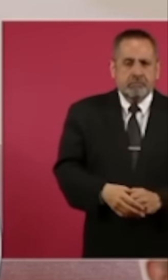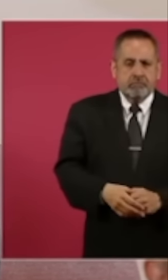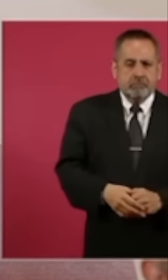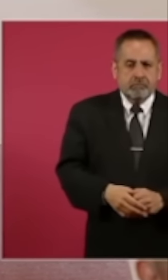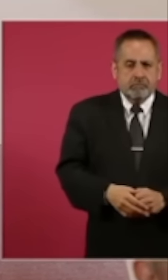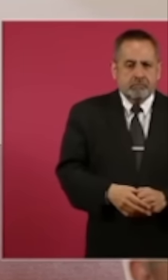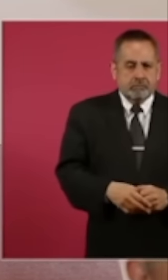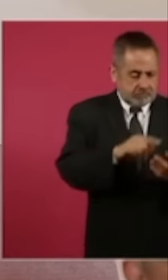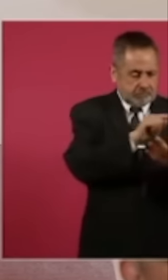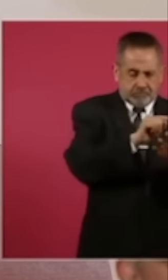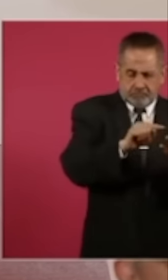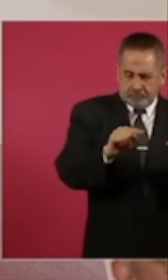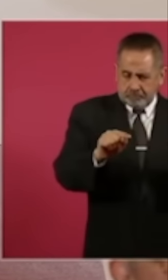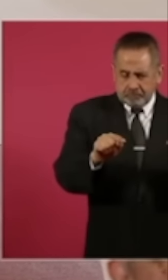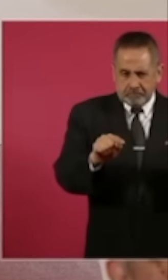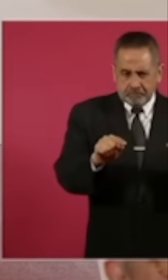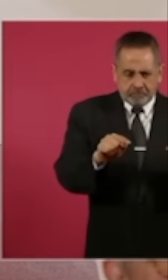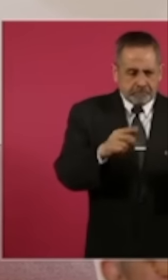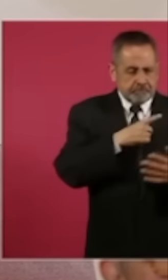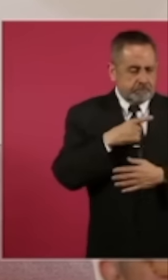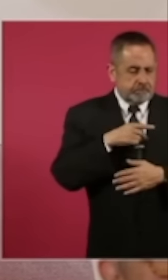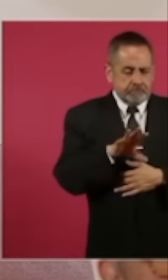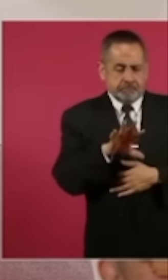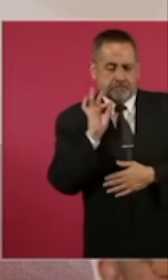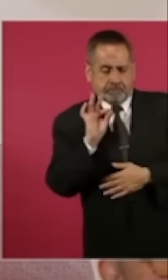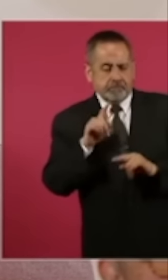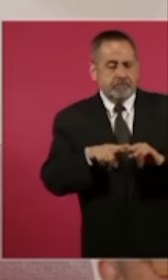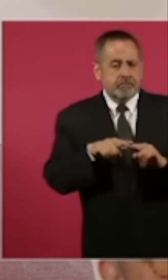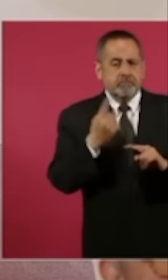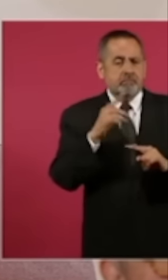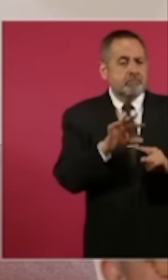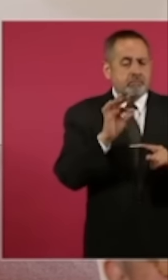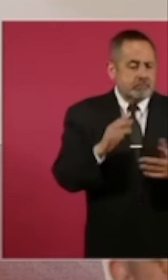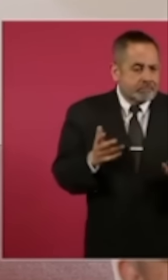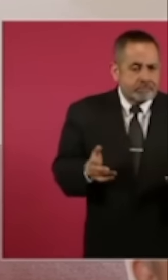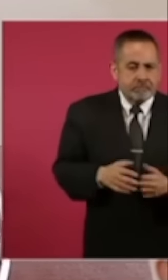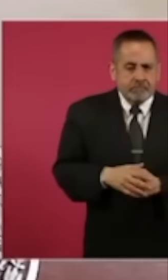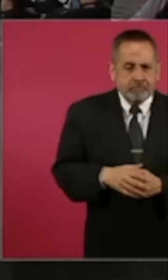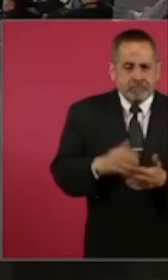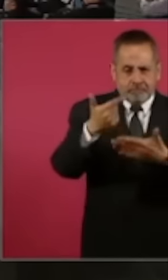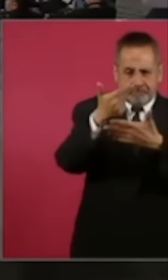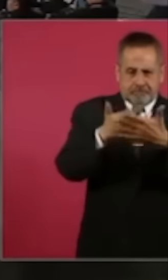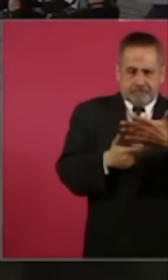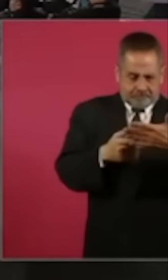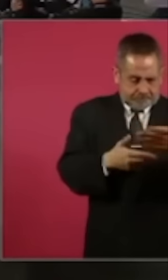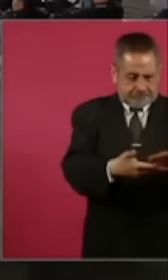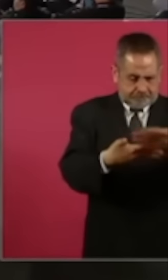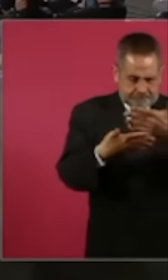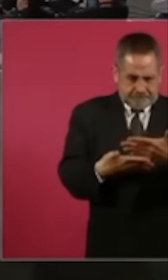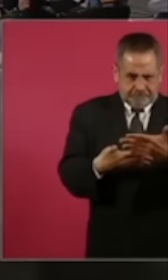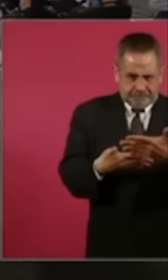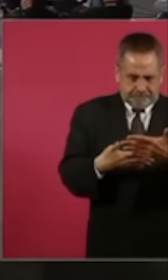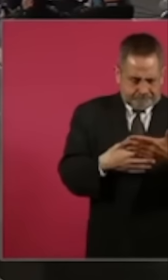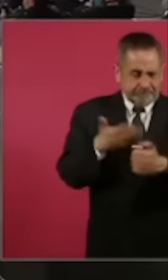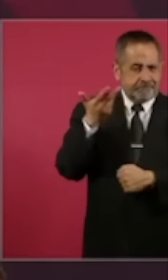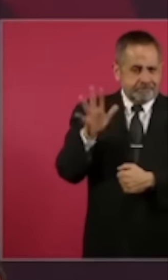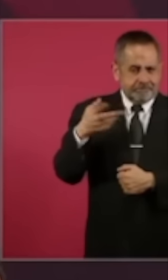Yo tengo que decir quién. Entonces me presenta el consejero jurídico la lista,